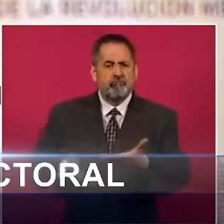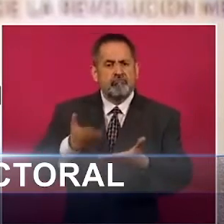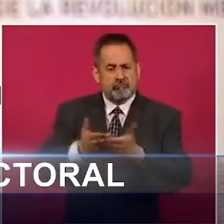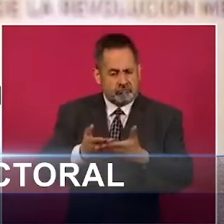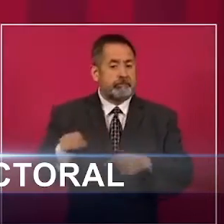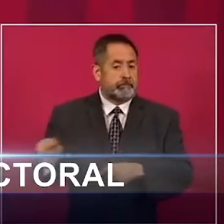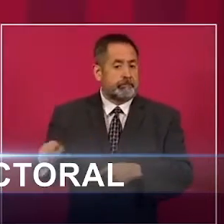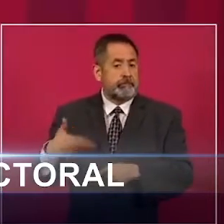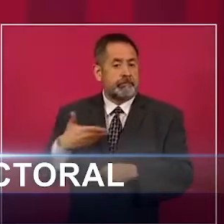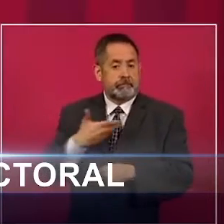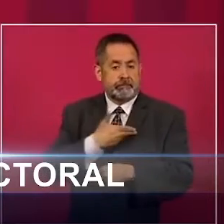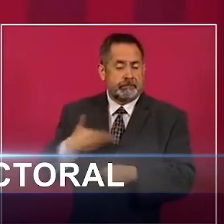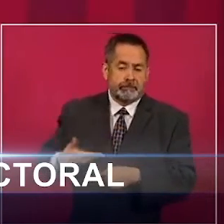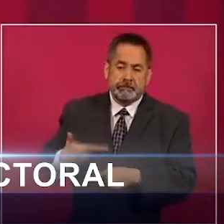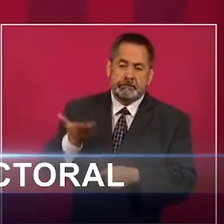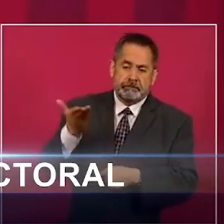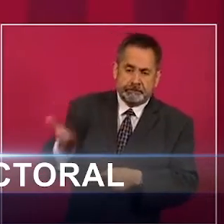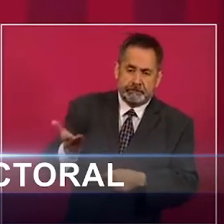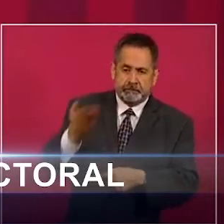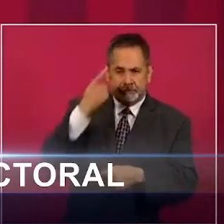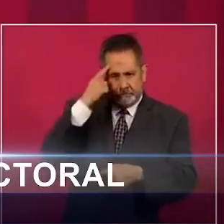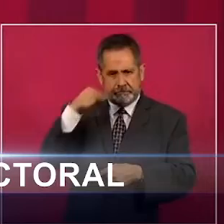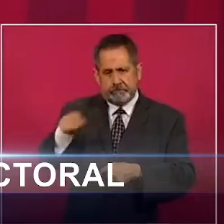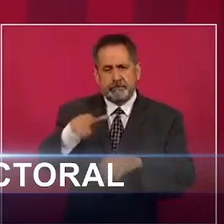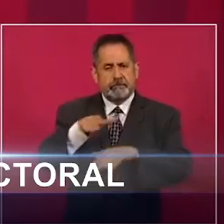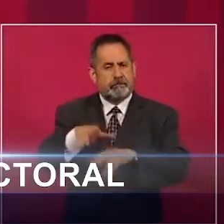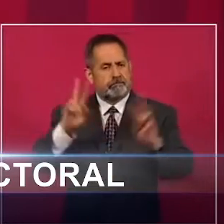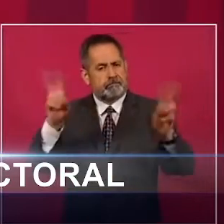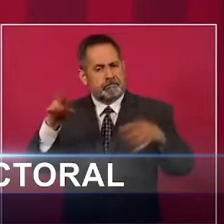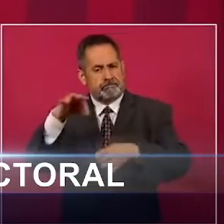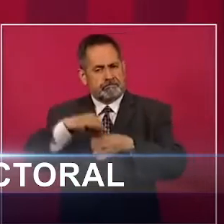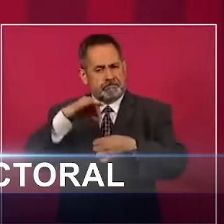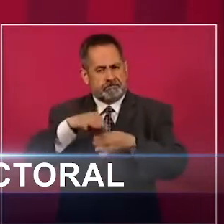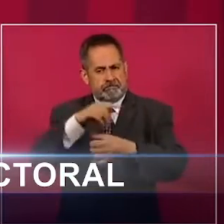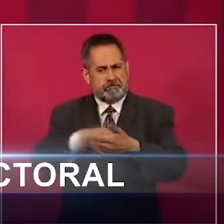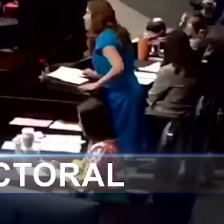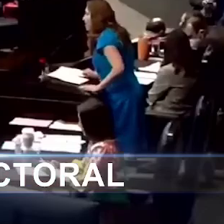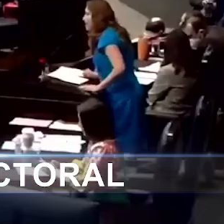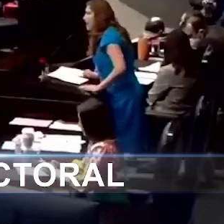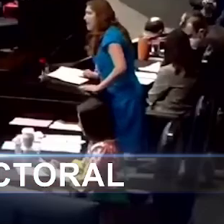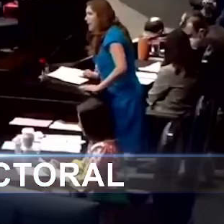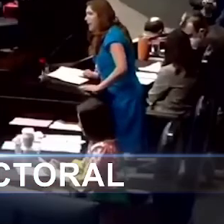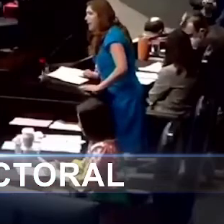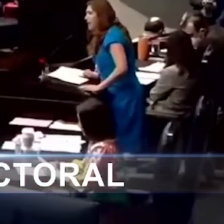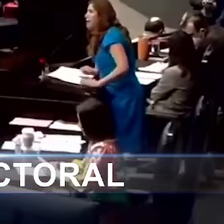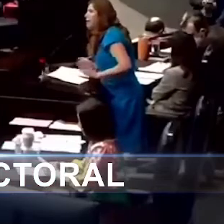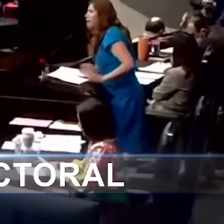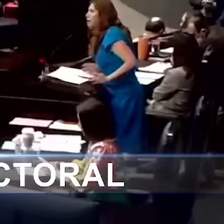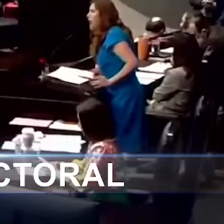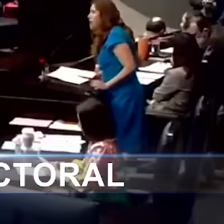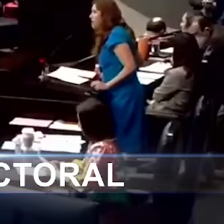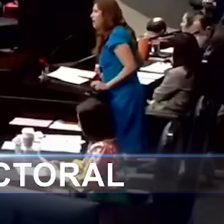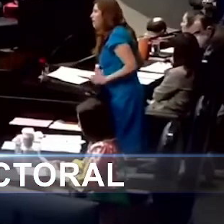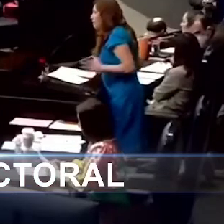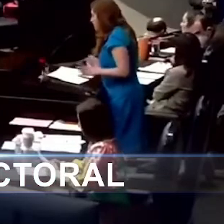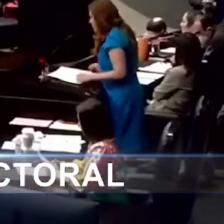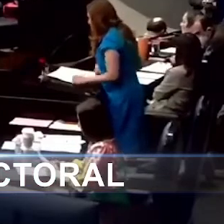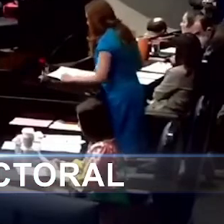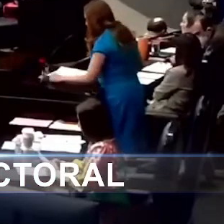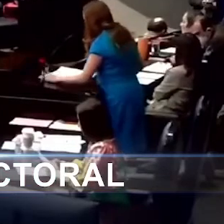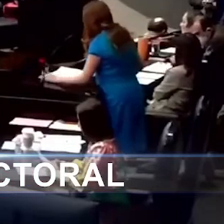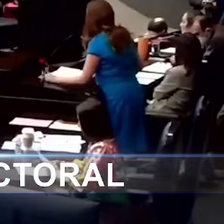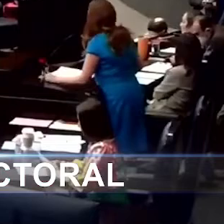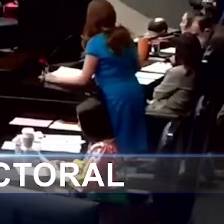pero además de eso y que me parece que es la parte más preocupante y que tenemos que tener poner mucha atención a los debates